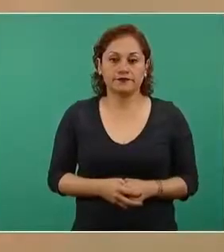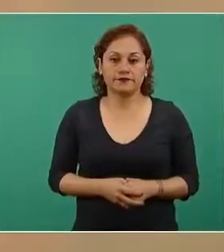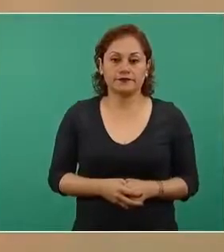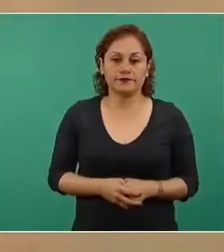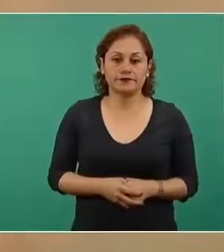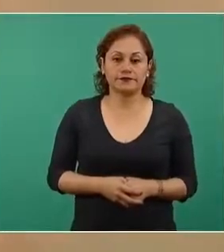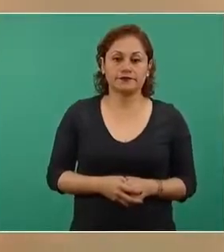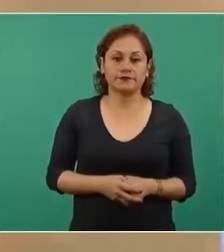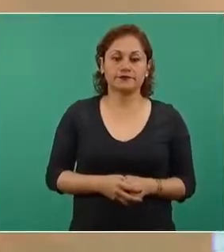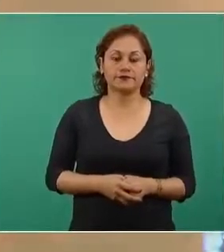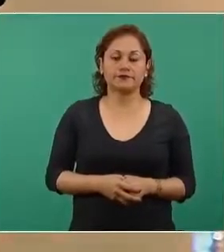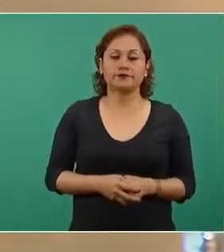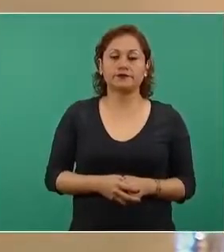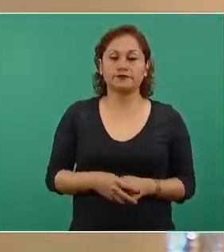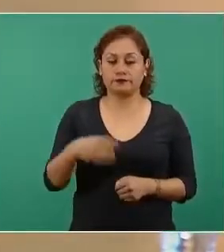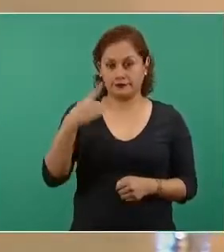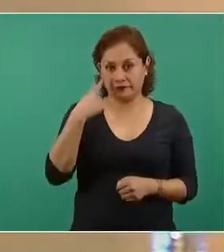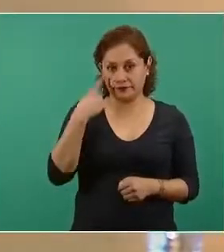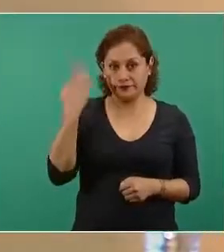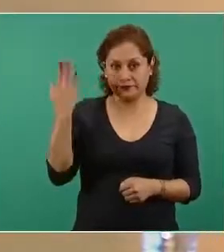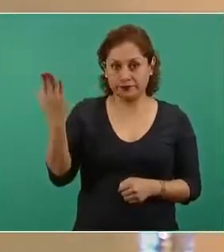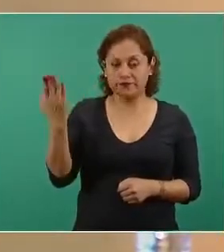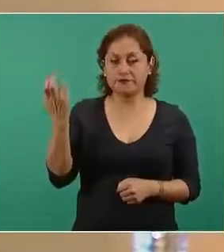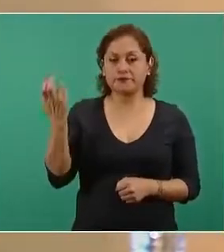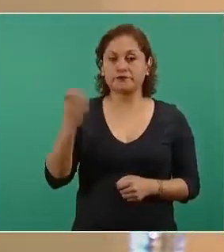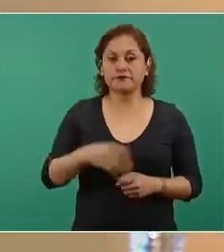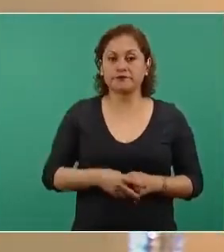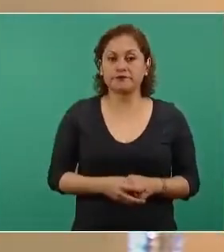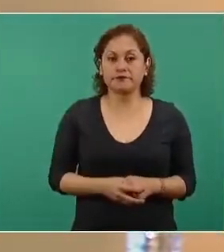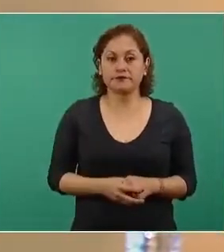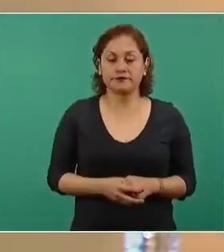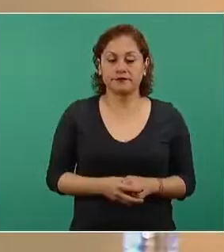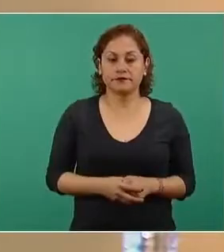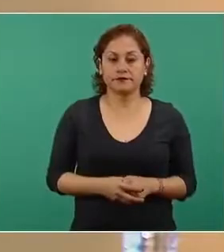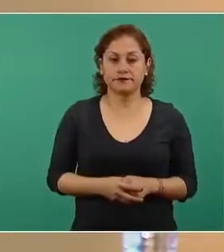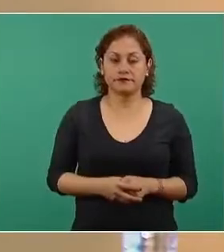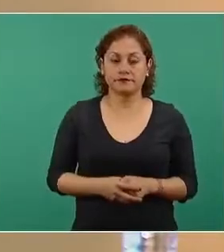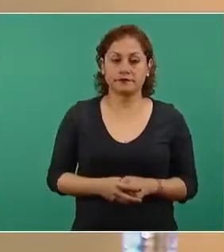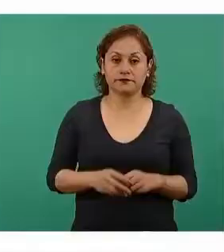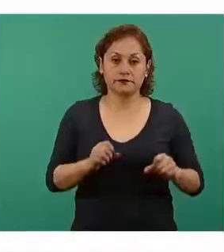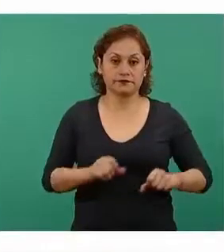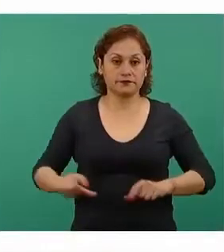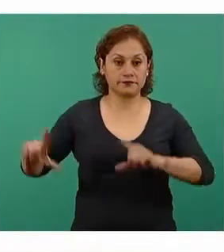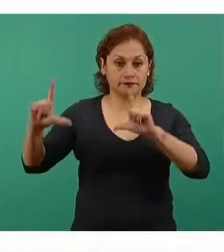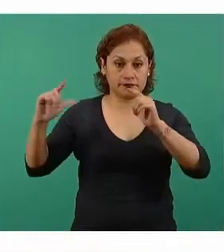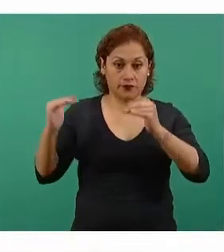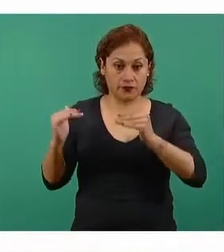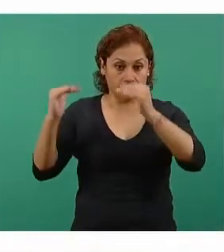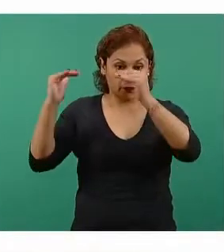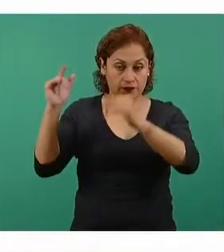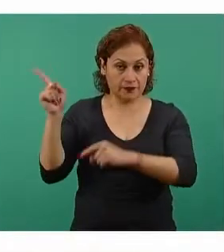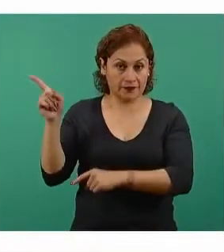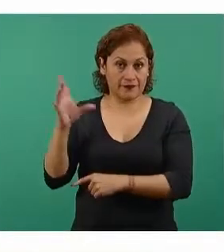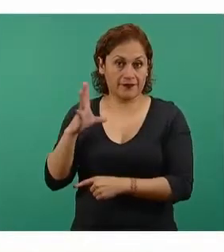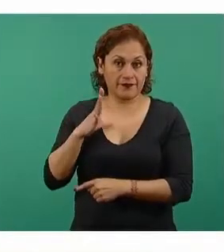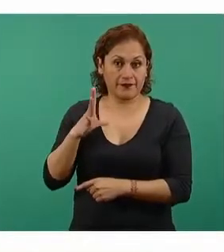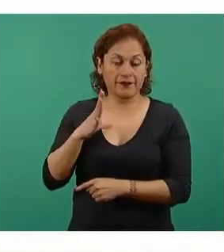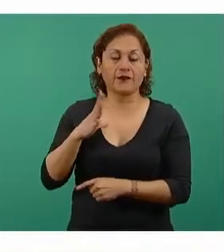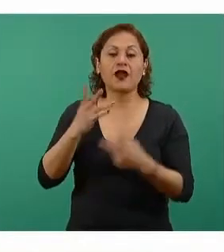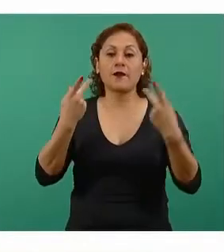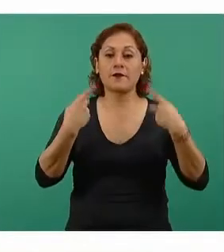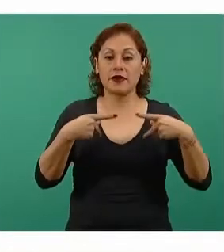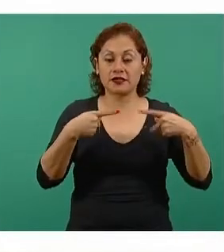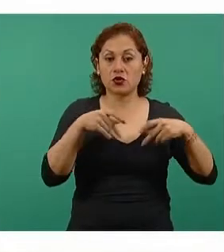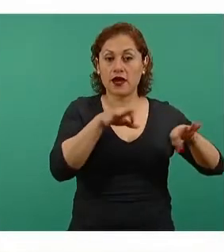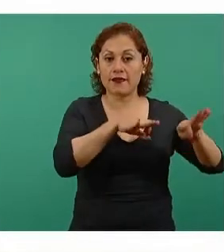de vacunación completos. Observemos pues cómo en la parte superior de esta lámina tenemos al personal de salud